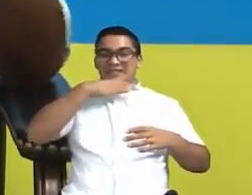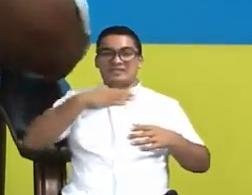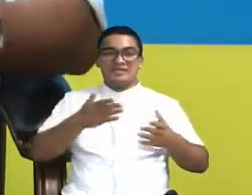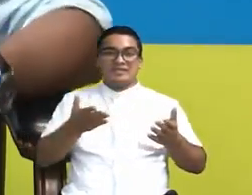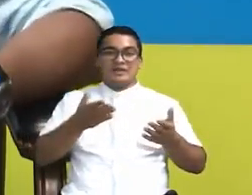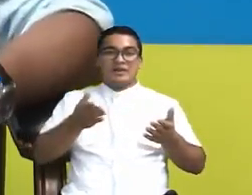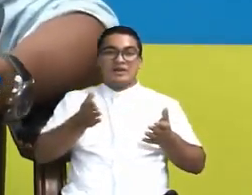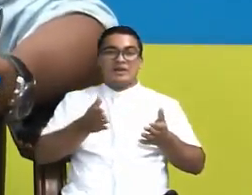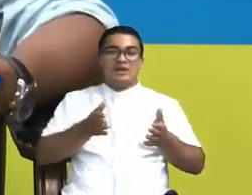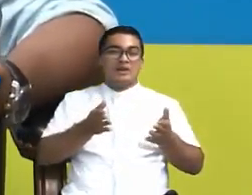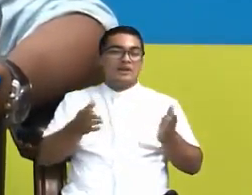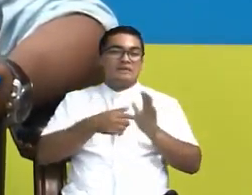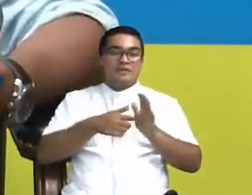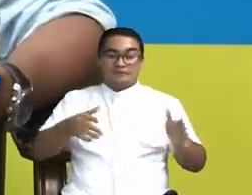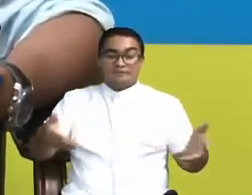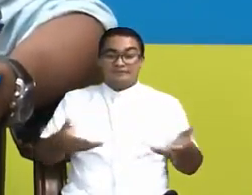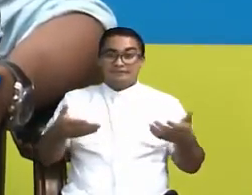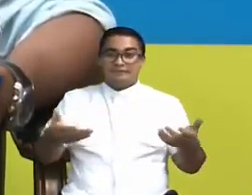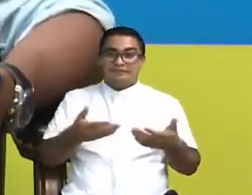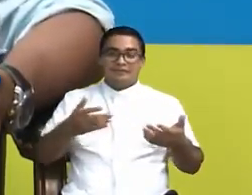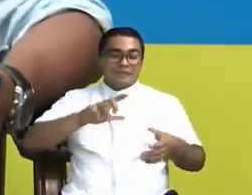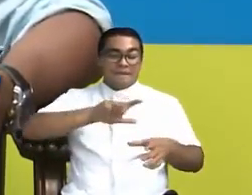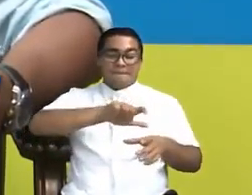por ejemplo, una rica ensalada de limón.